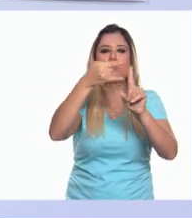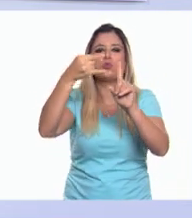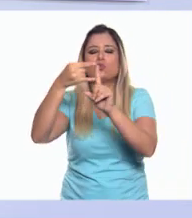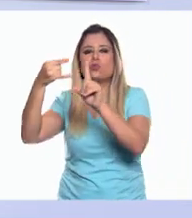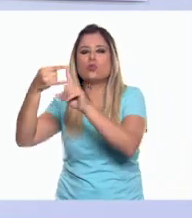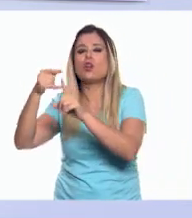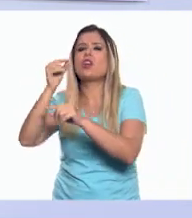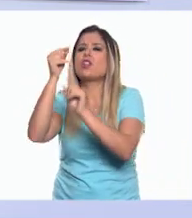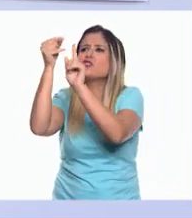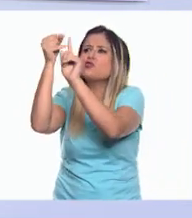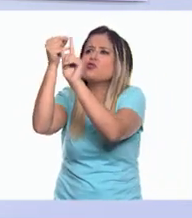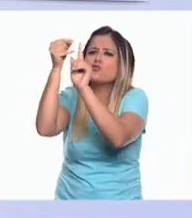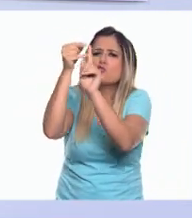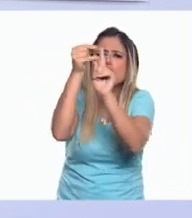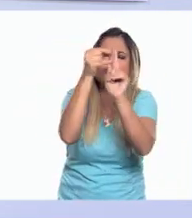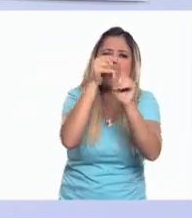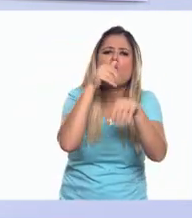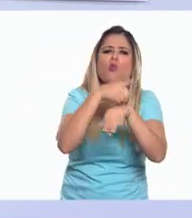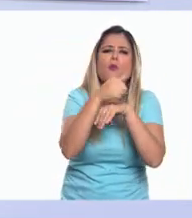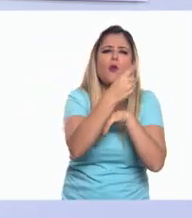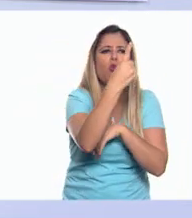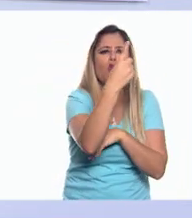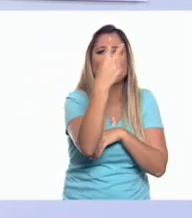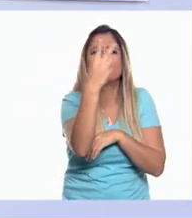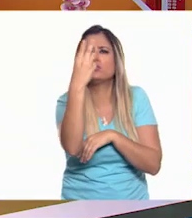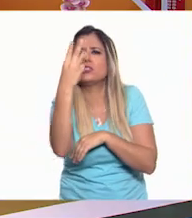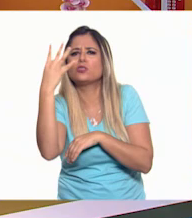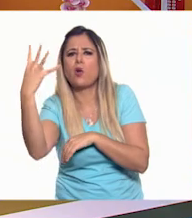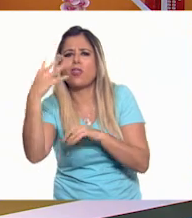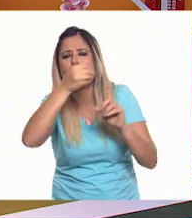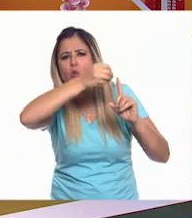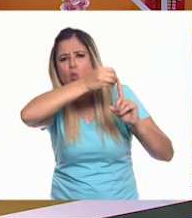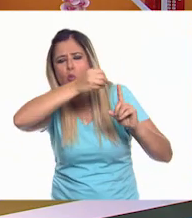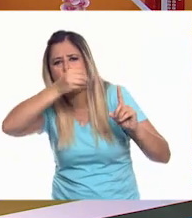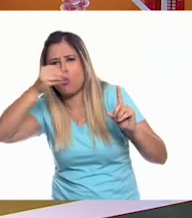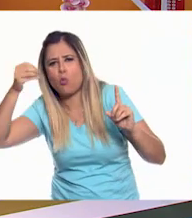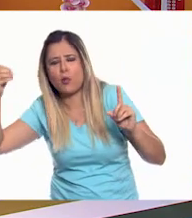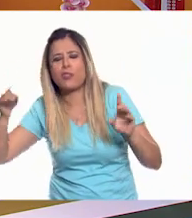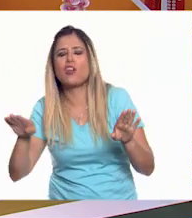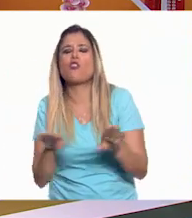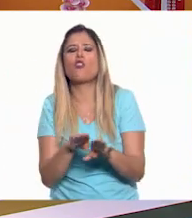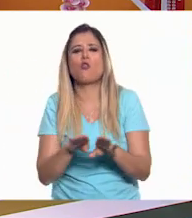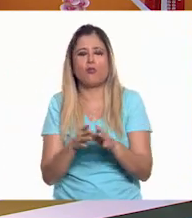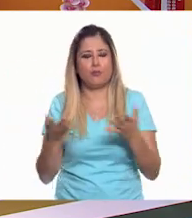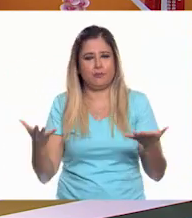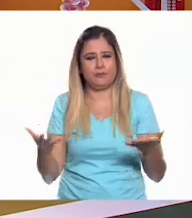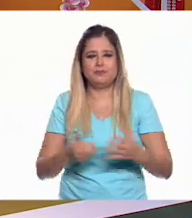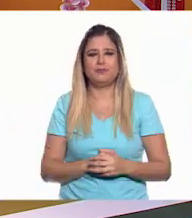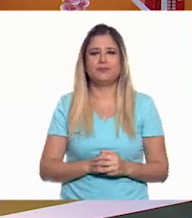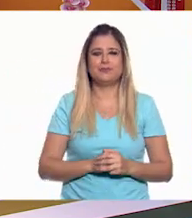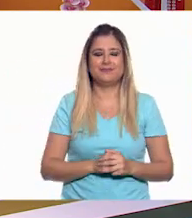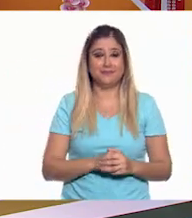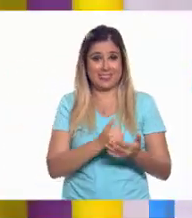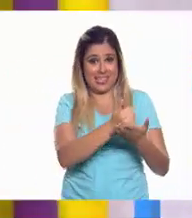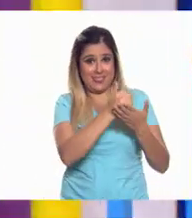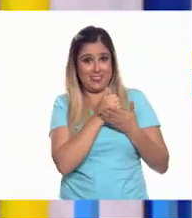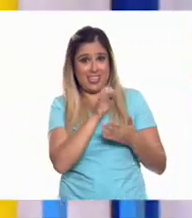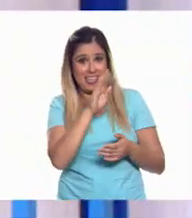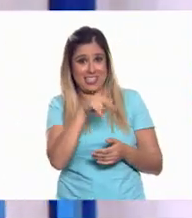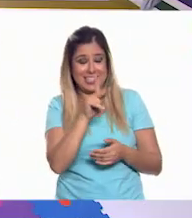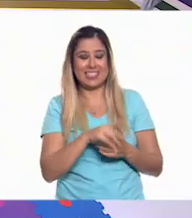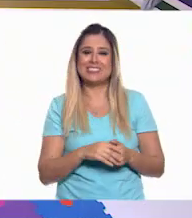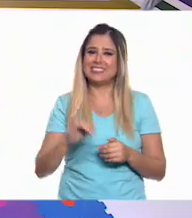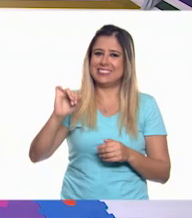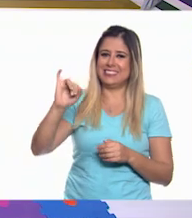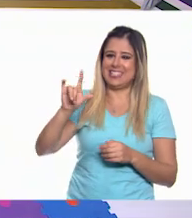a anotar los números del 1 al 4 de acuerdo a cómo organizamos la historia de Joaquín. ¿Nos ayudas, Eric? Sí, claro Muy que